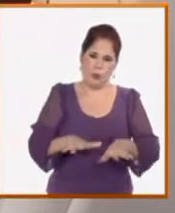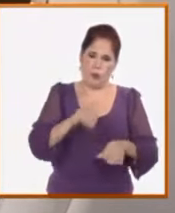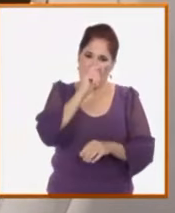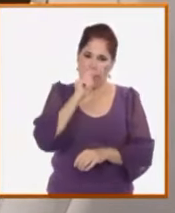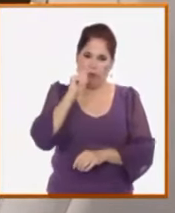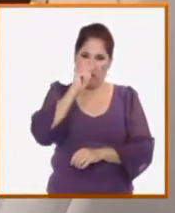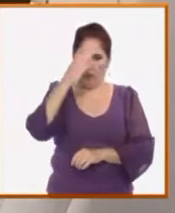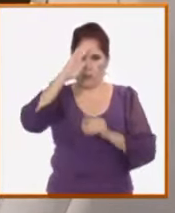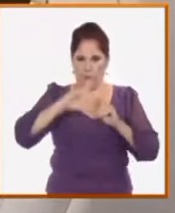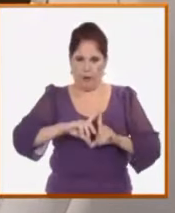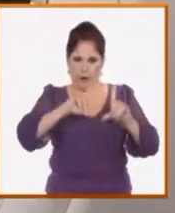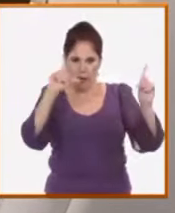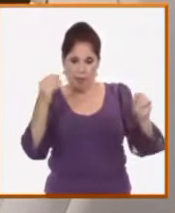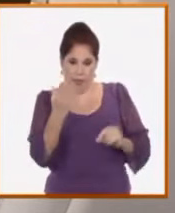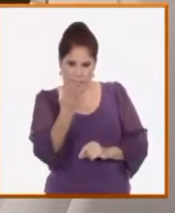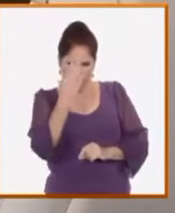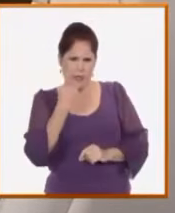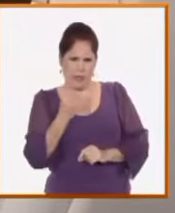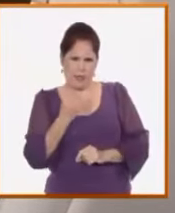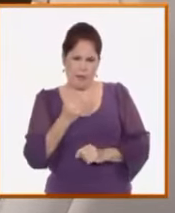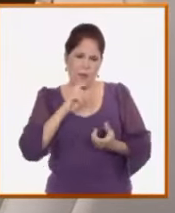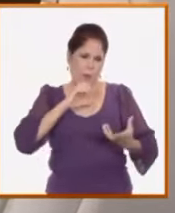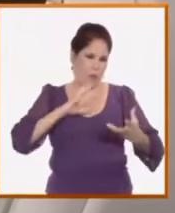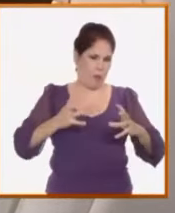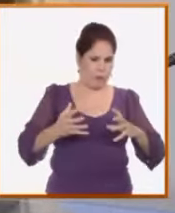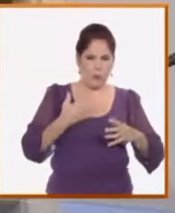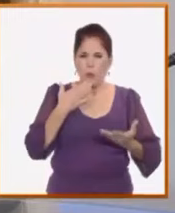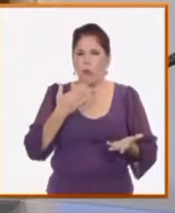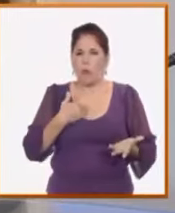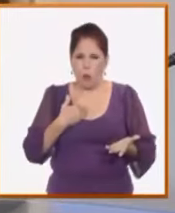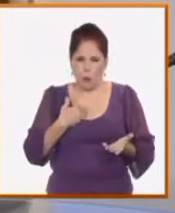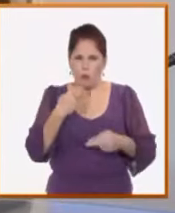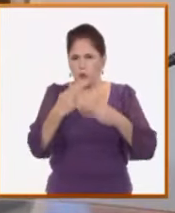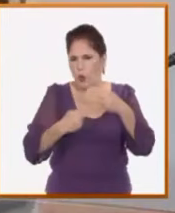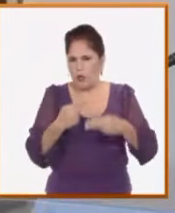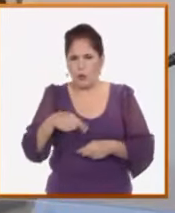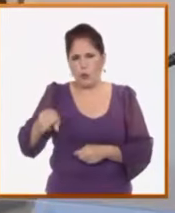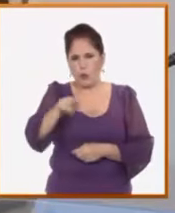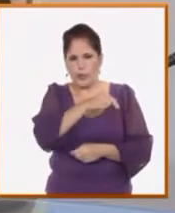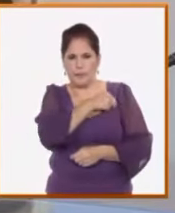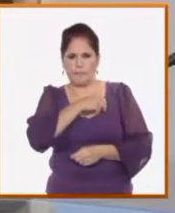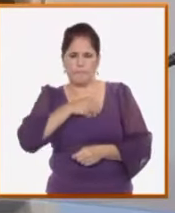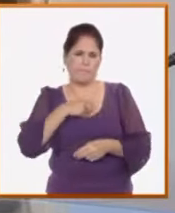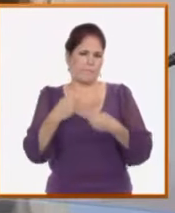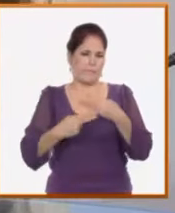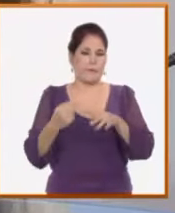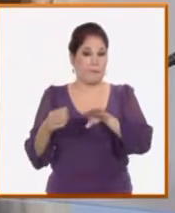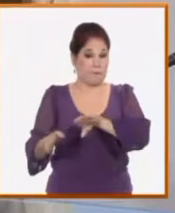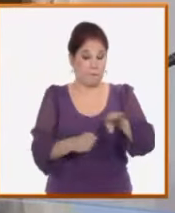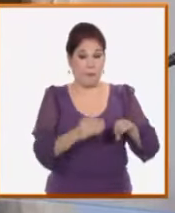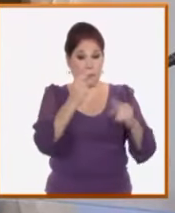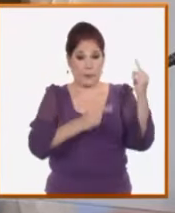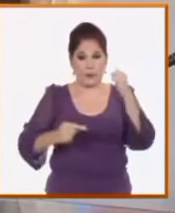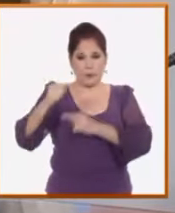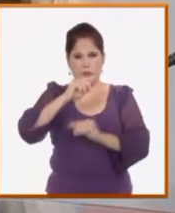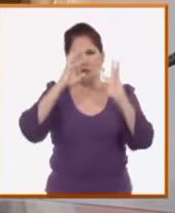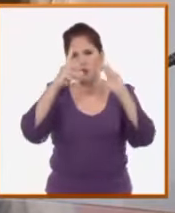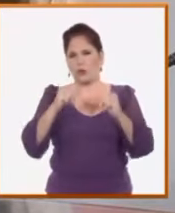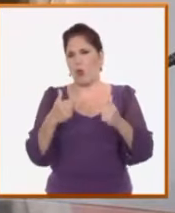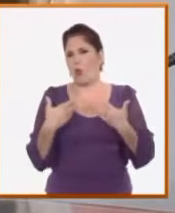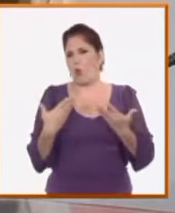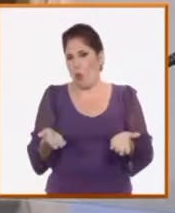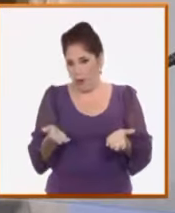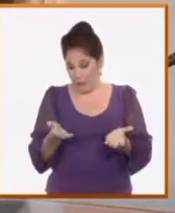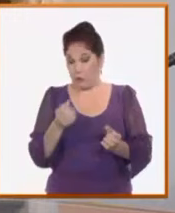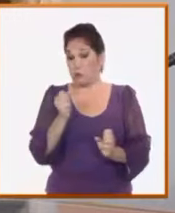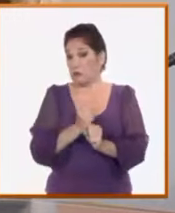en Cuba que como usted señalaba cada vez es más complejo sí r Cuáles son los principales resultados que hemos alcanzado y yo creo que esto